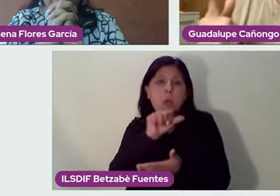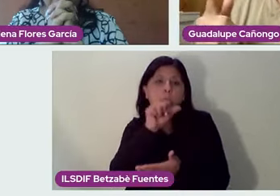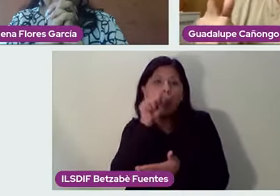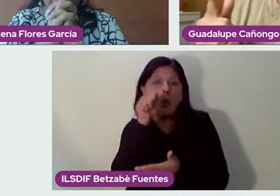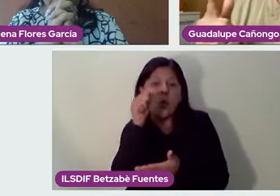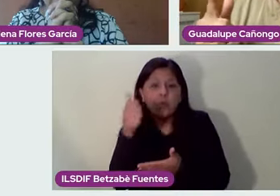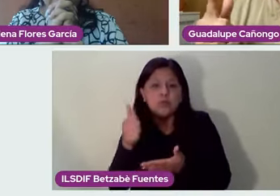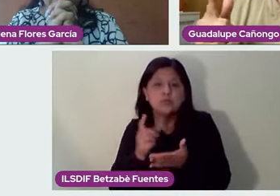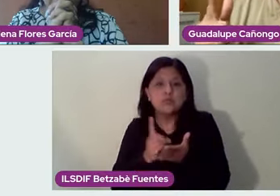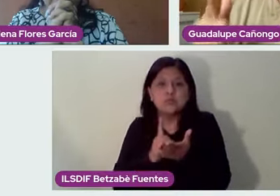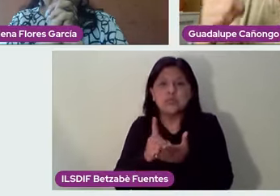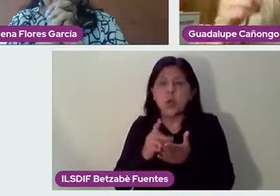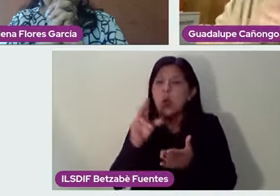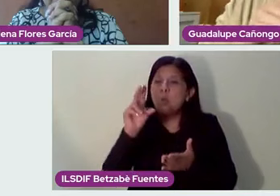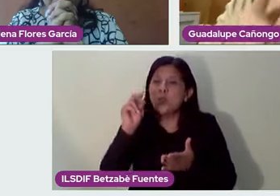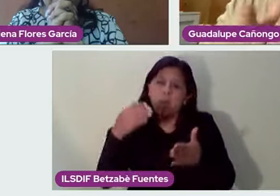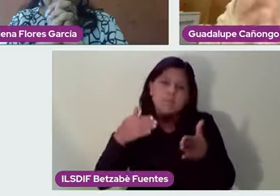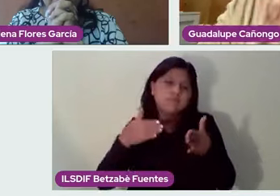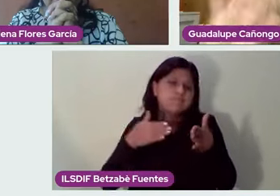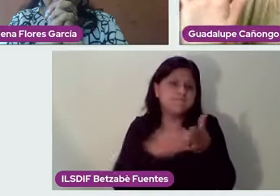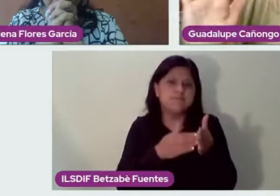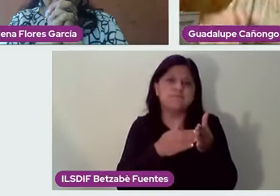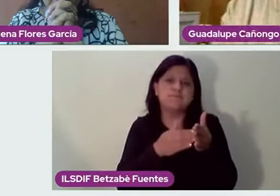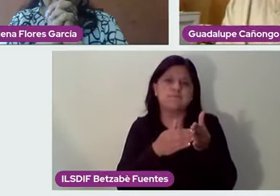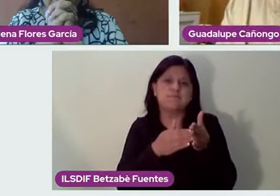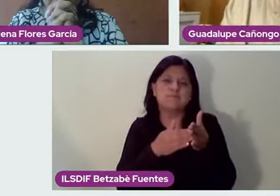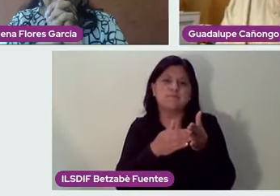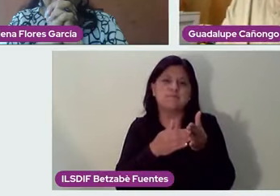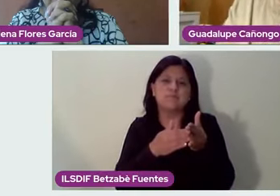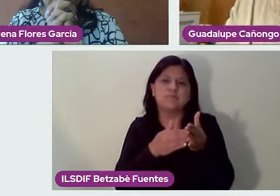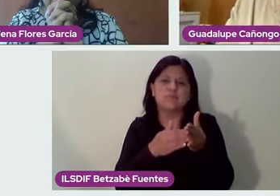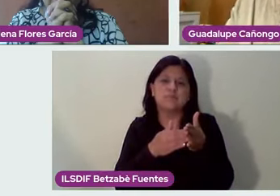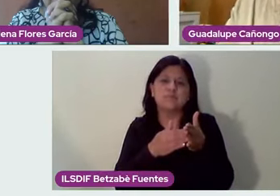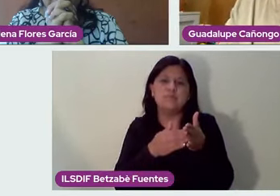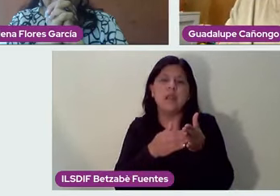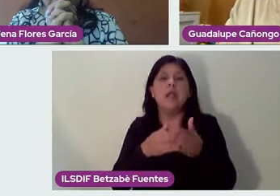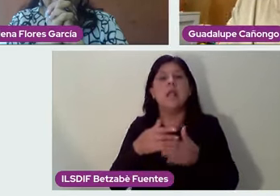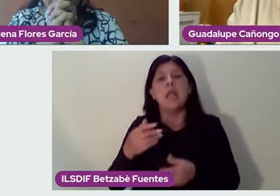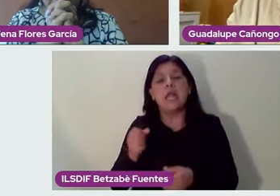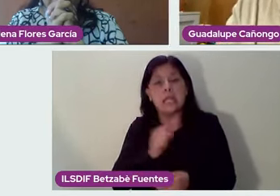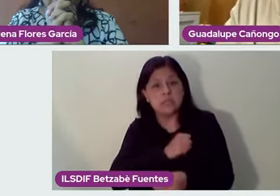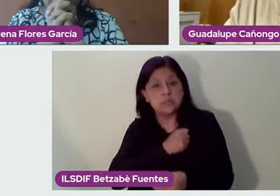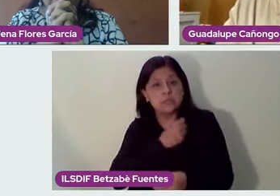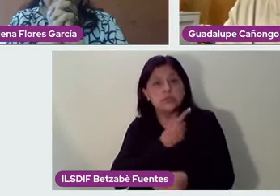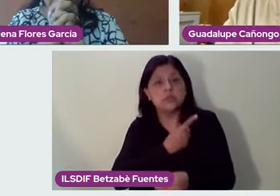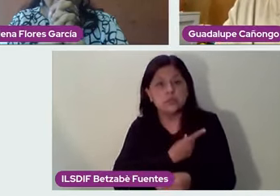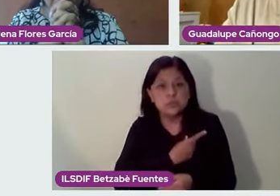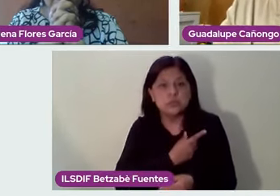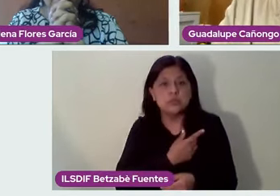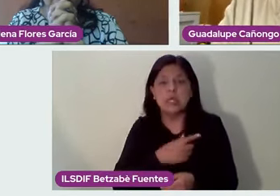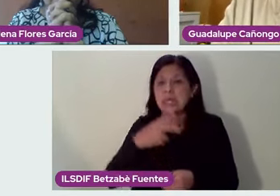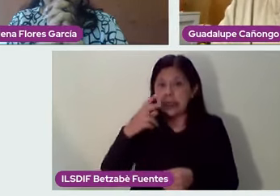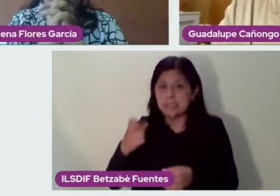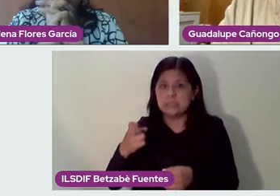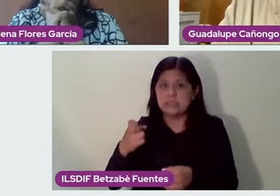no obstaculizando. El tema de la salud, ¿no?, del acceso a servicios de salud es muy